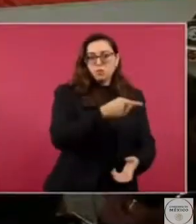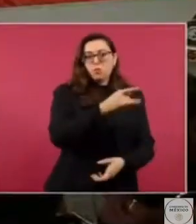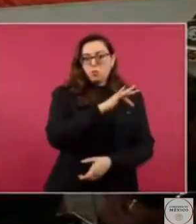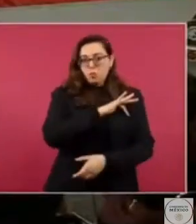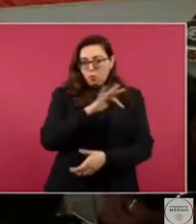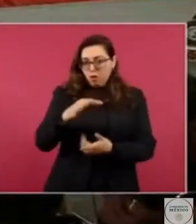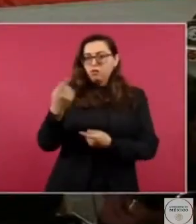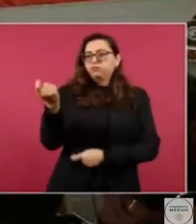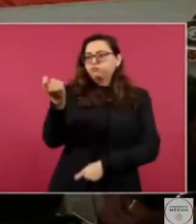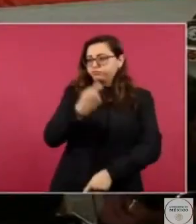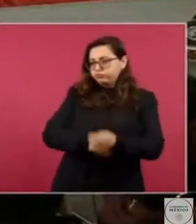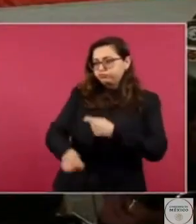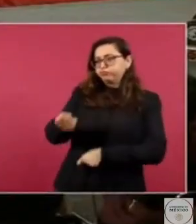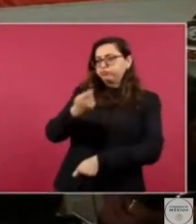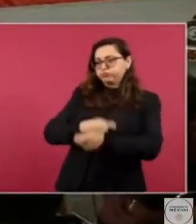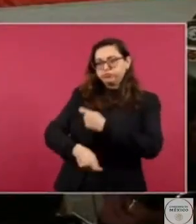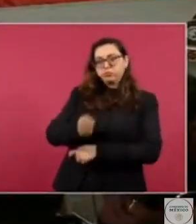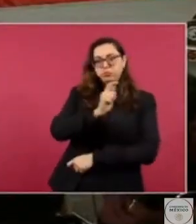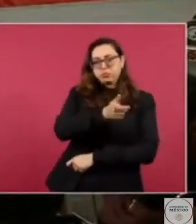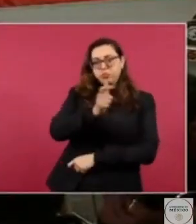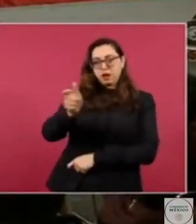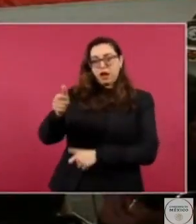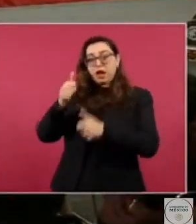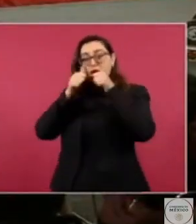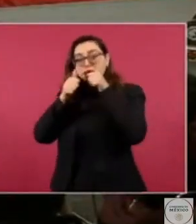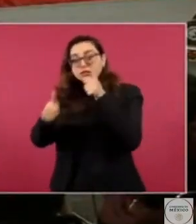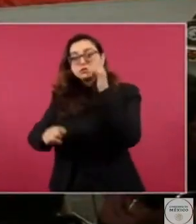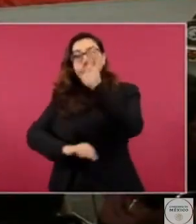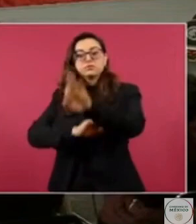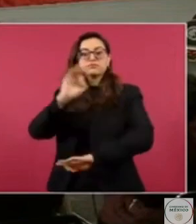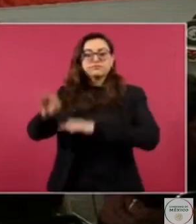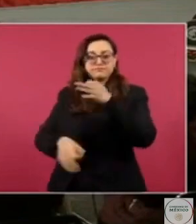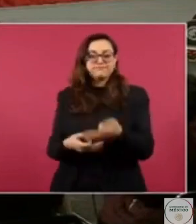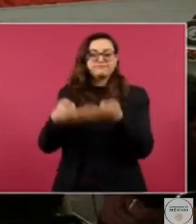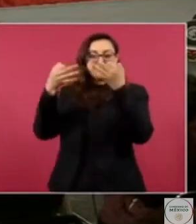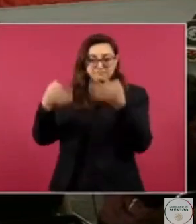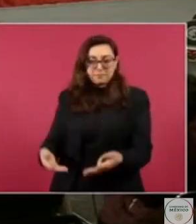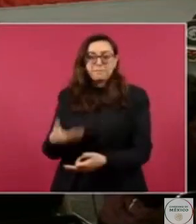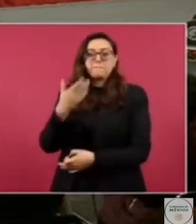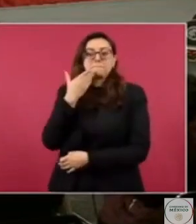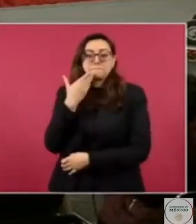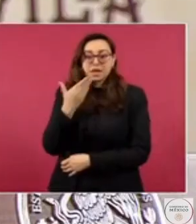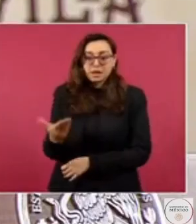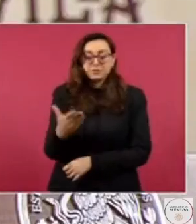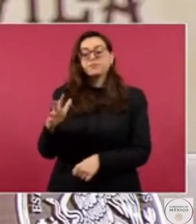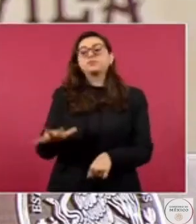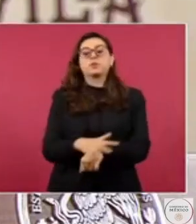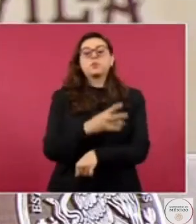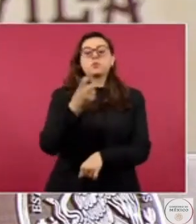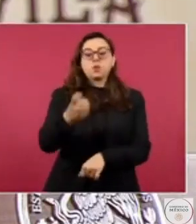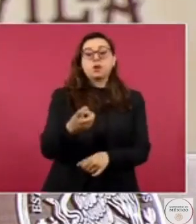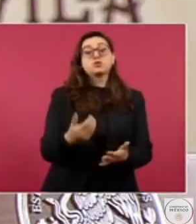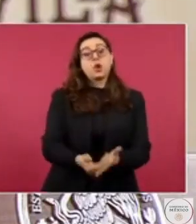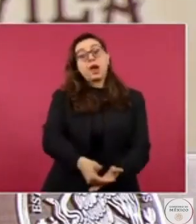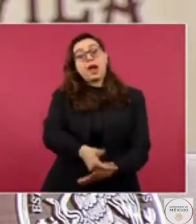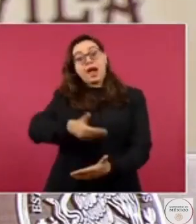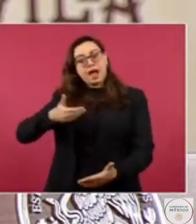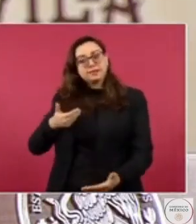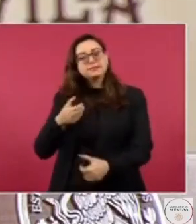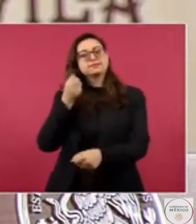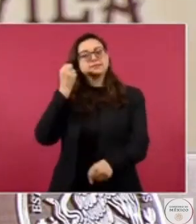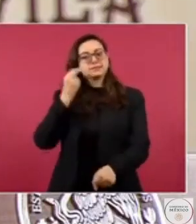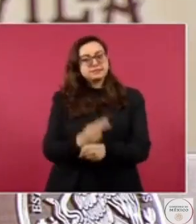para que se atienda muy bien a las personas. Y por eso también lo estamos informando previamente,